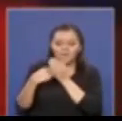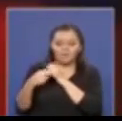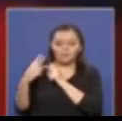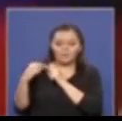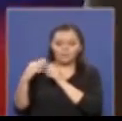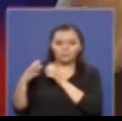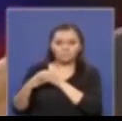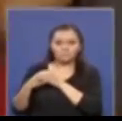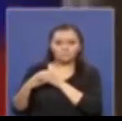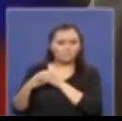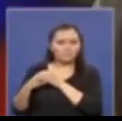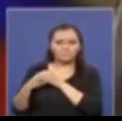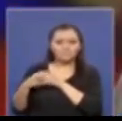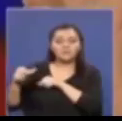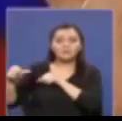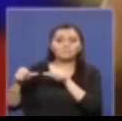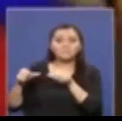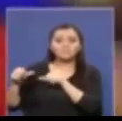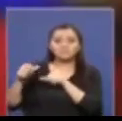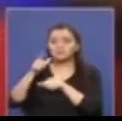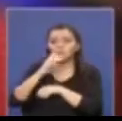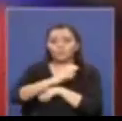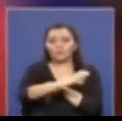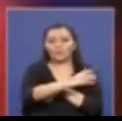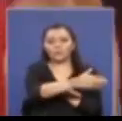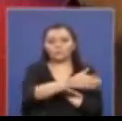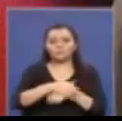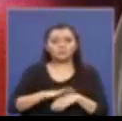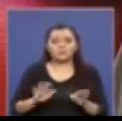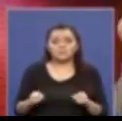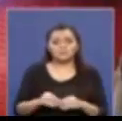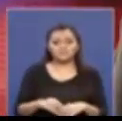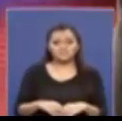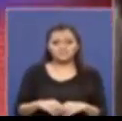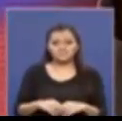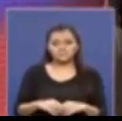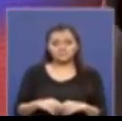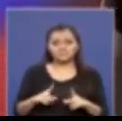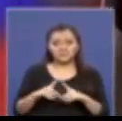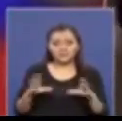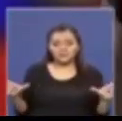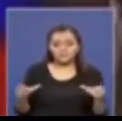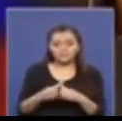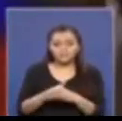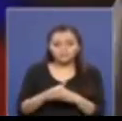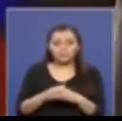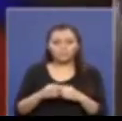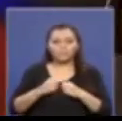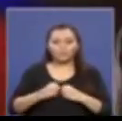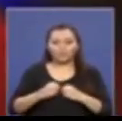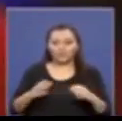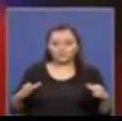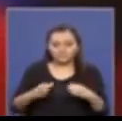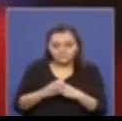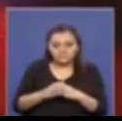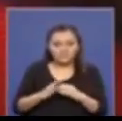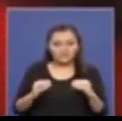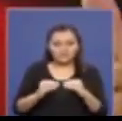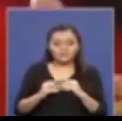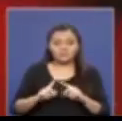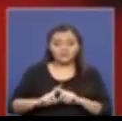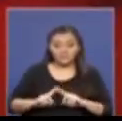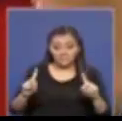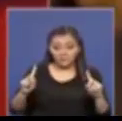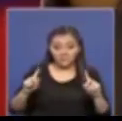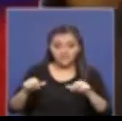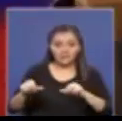primo, ¿no?, y la administra el cuñado. Entonces no hay acumulación, concentración de propiedad, y no hay diferencia